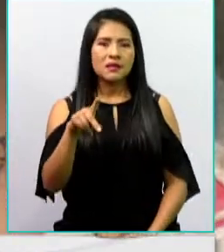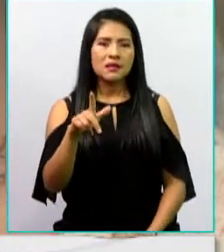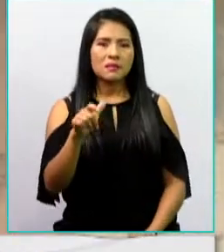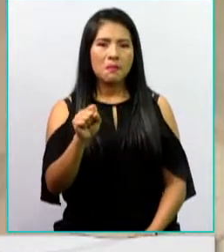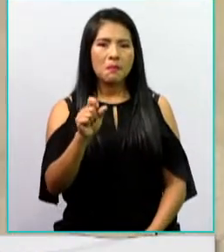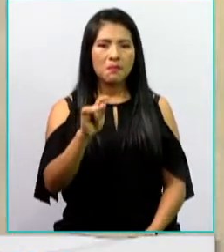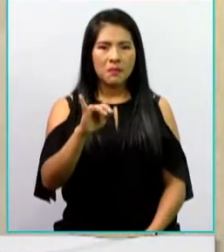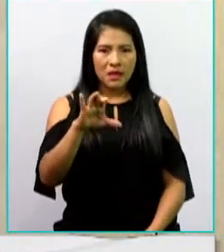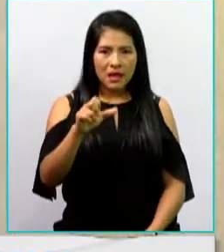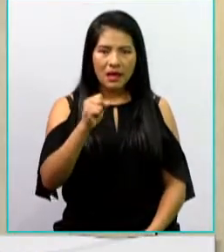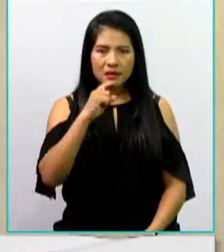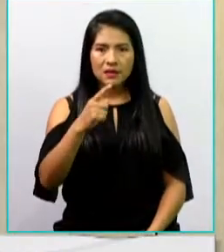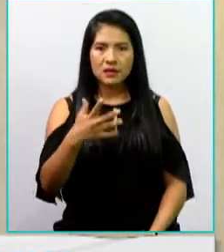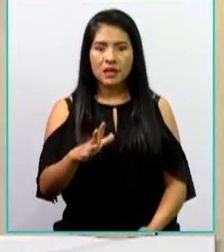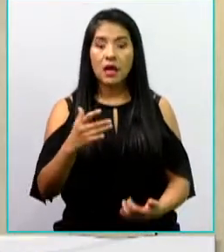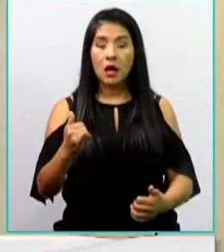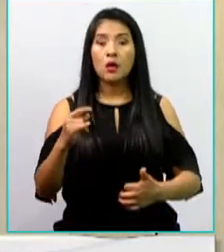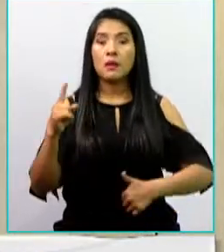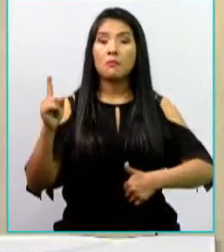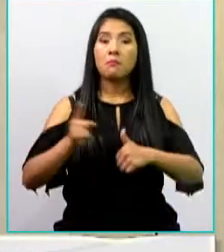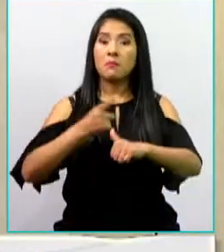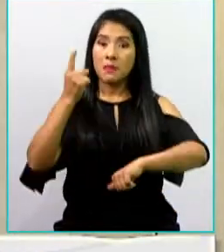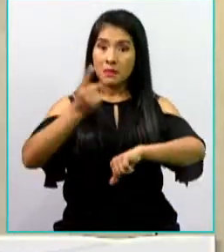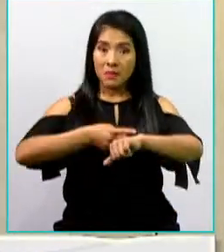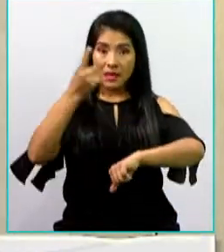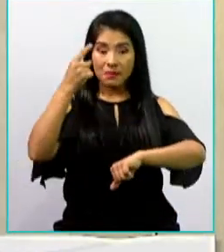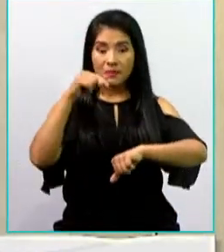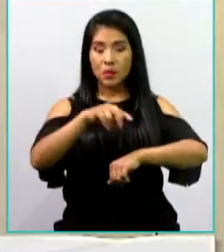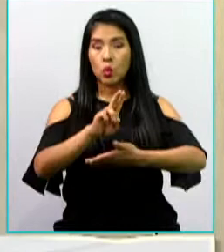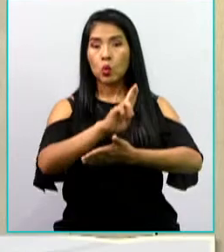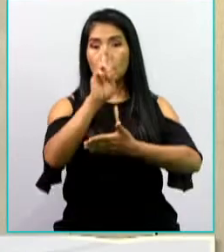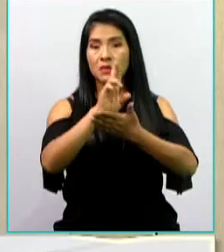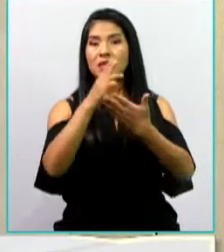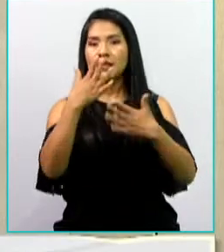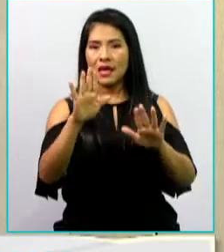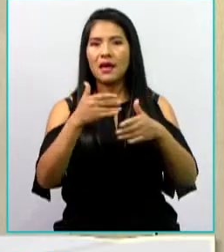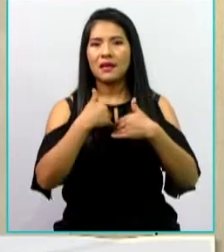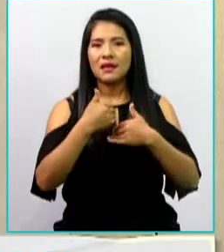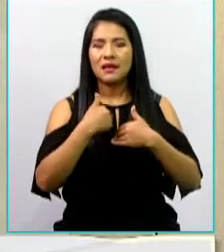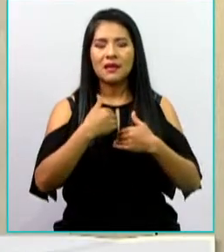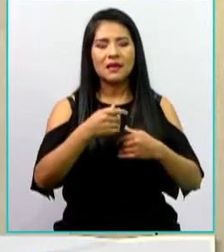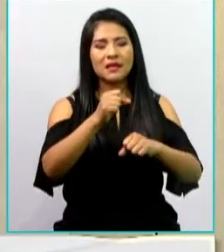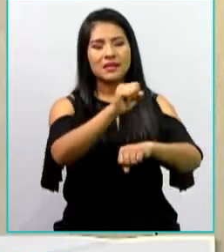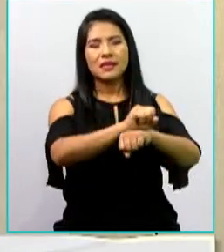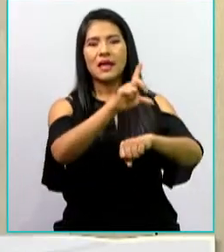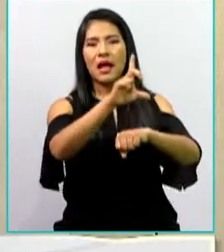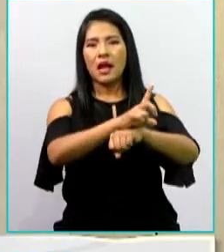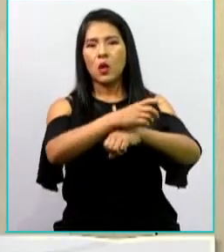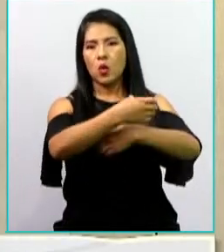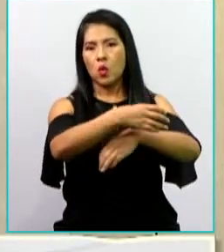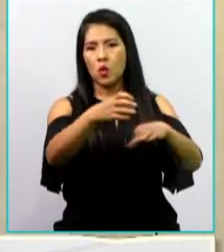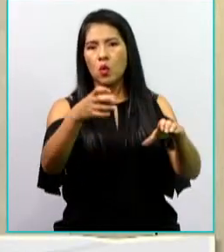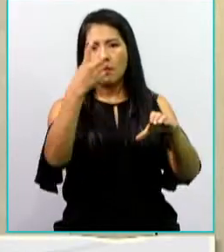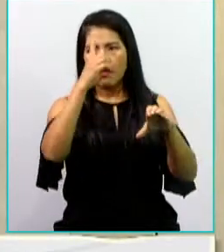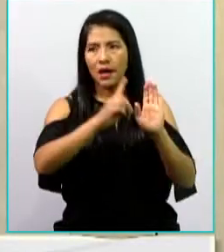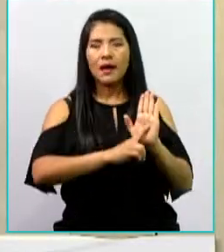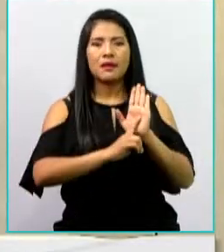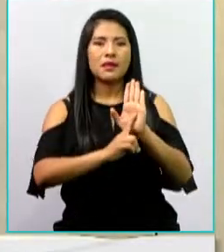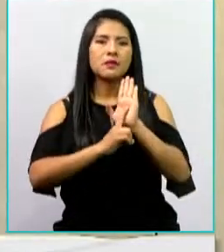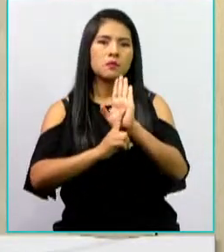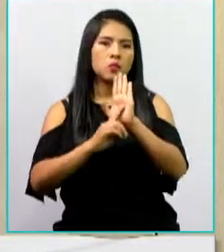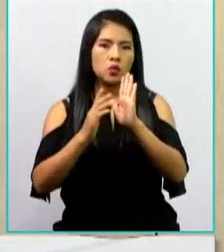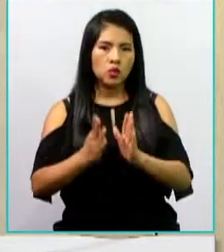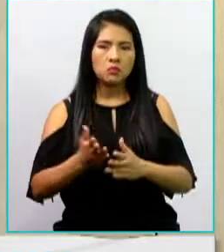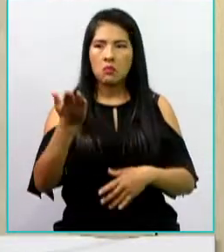que por primera vez la universidad tiene su propia galería. No tuvo antes, ¿no? Entonces,